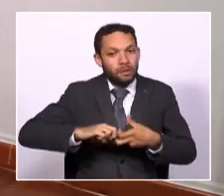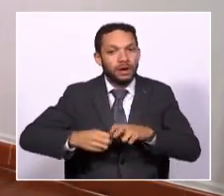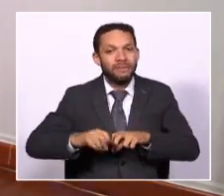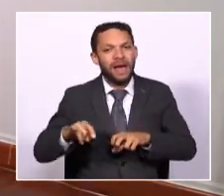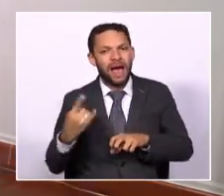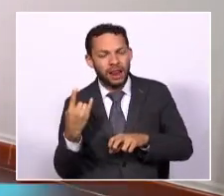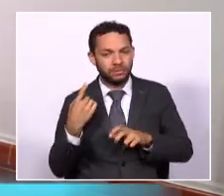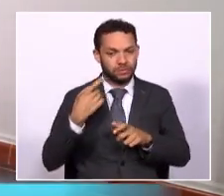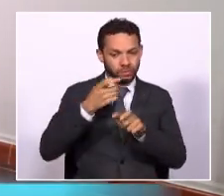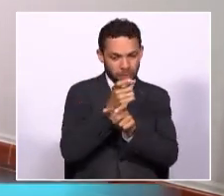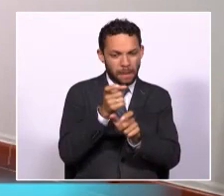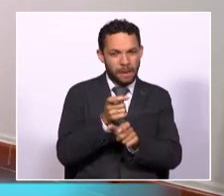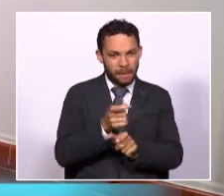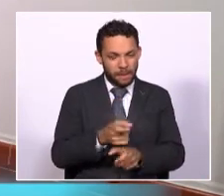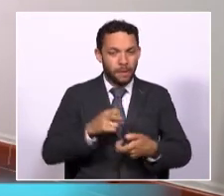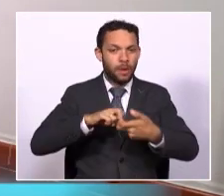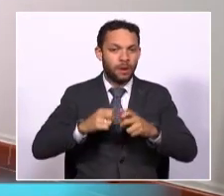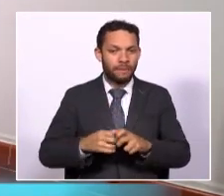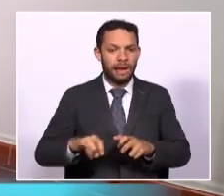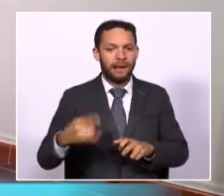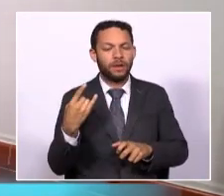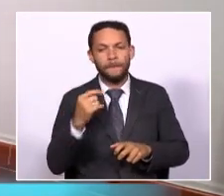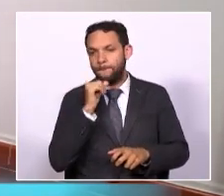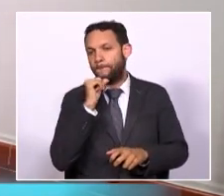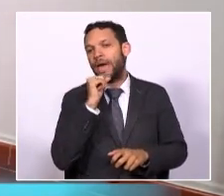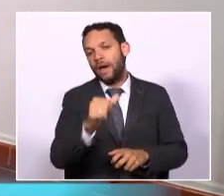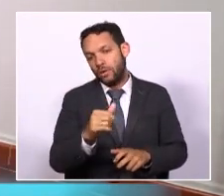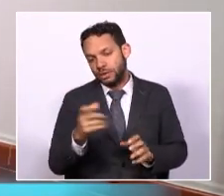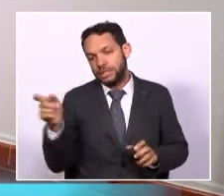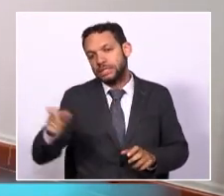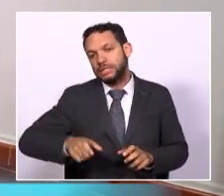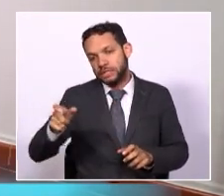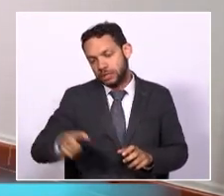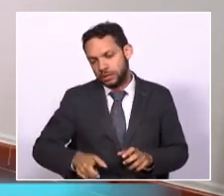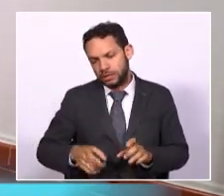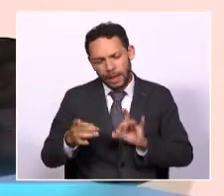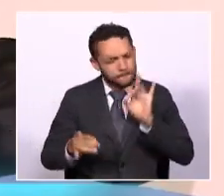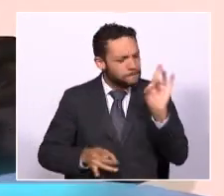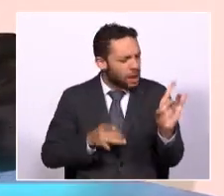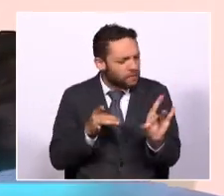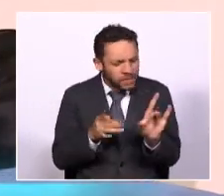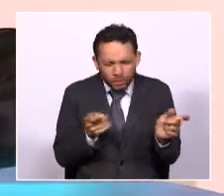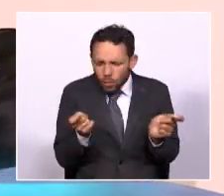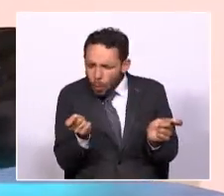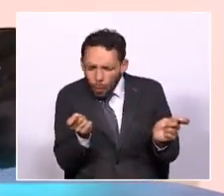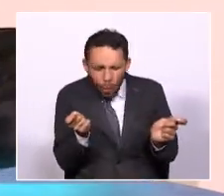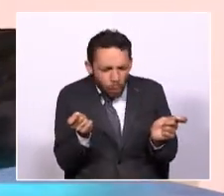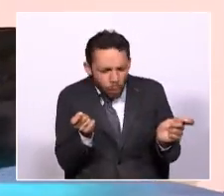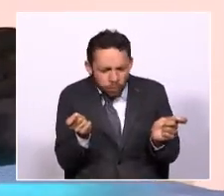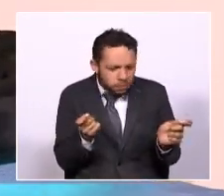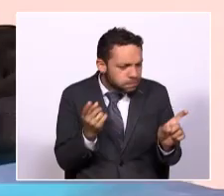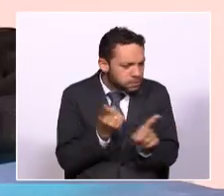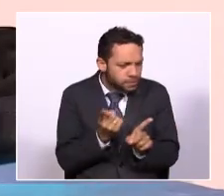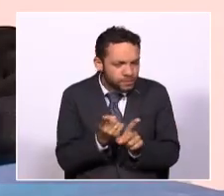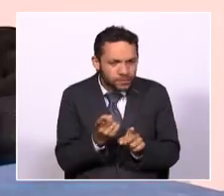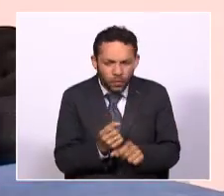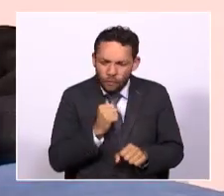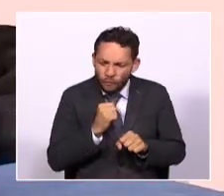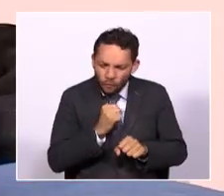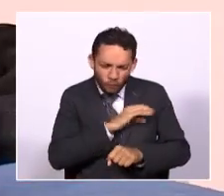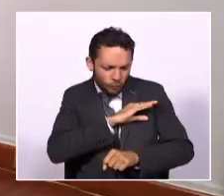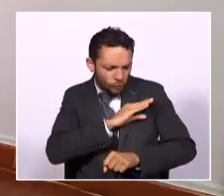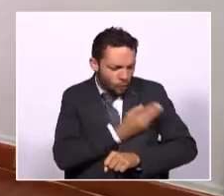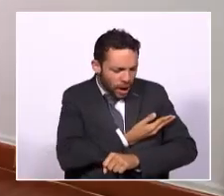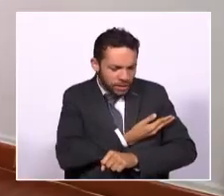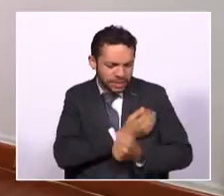la columna vertebral y los movimientos tienen que ser supremamente bien controlados, dirigidos, la fuerza, la presión.